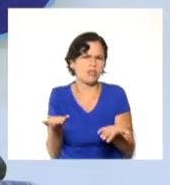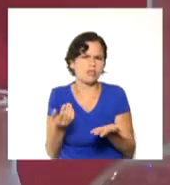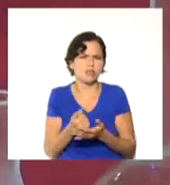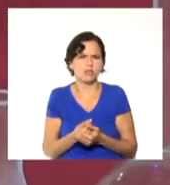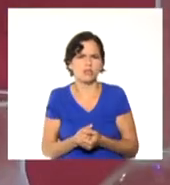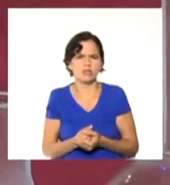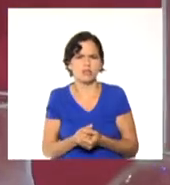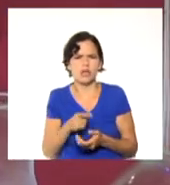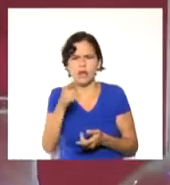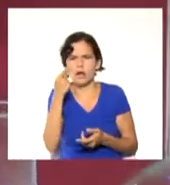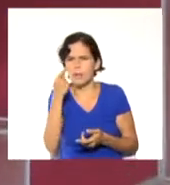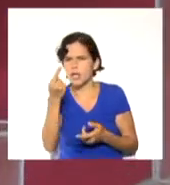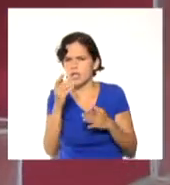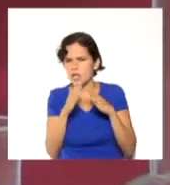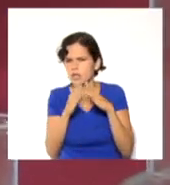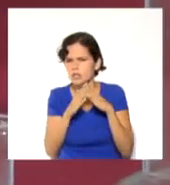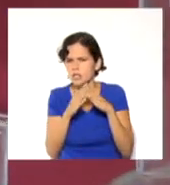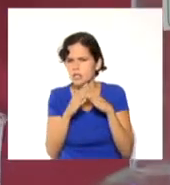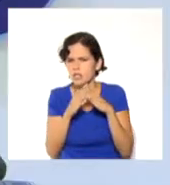A ver, en casa.